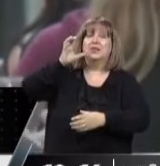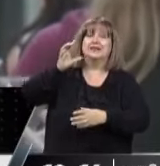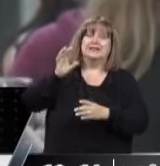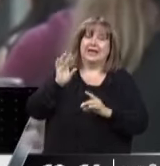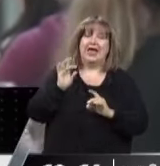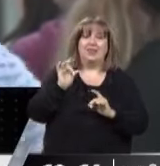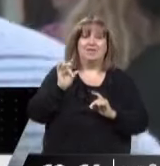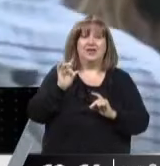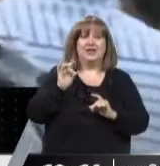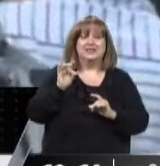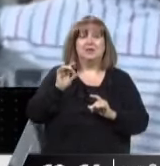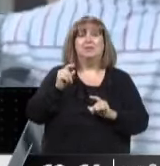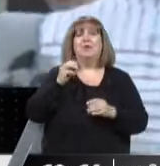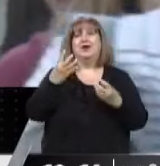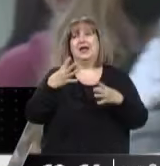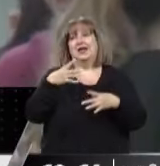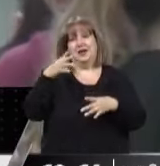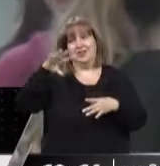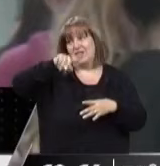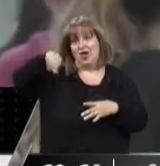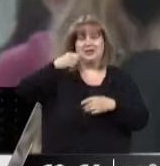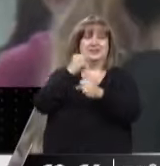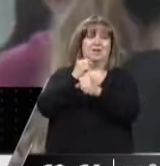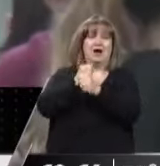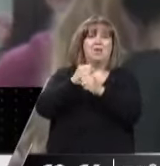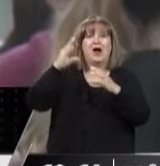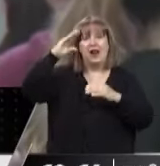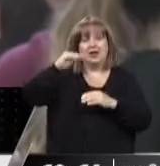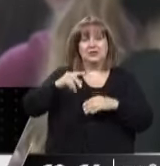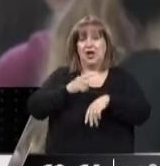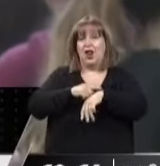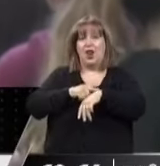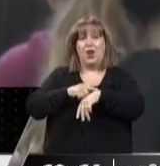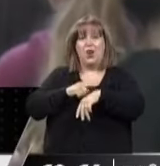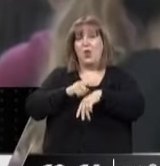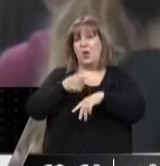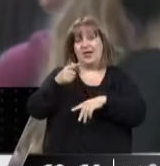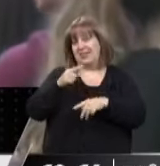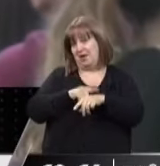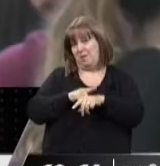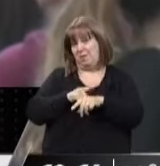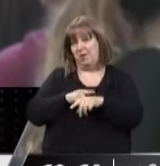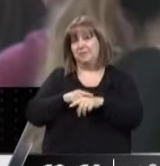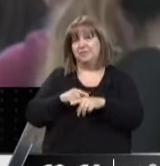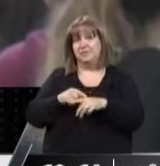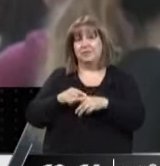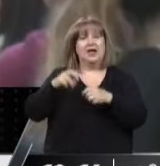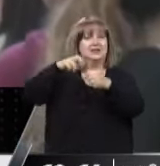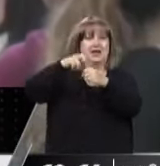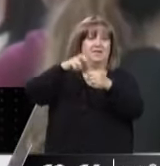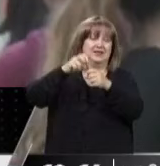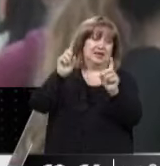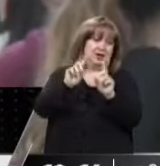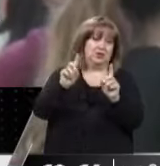que nosotros trabajamos de noche y cerramos a altas horas. No tengo tiempo de ordenar el bar a las 7 de la mañana, pero si no, con todo gusto. Acá no va a